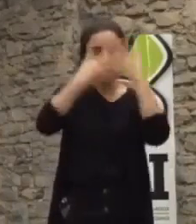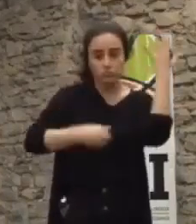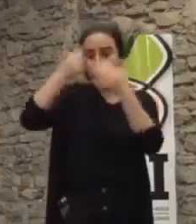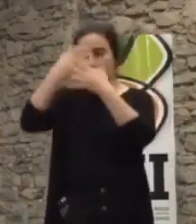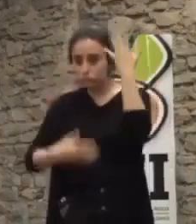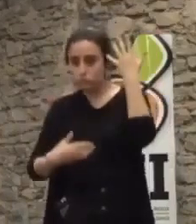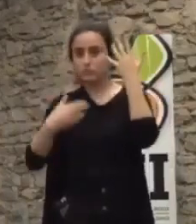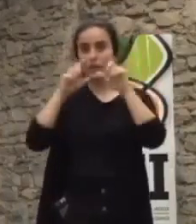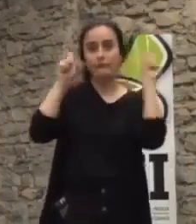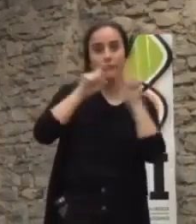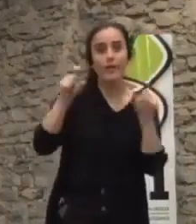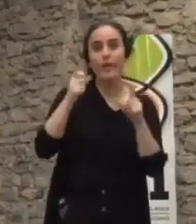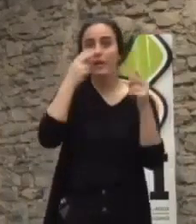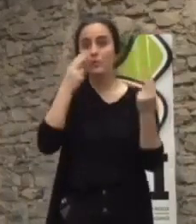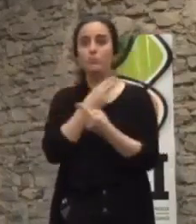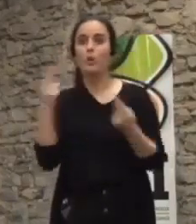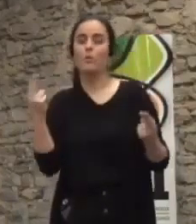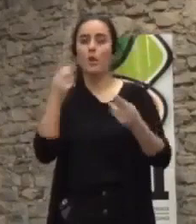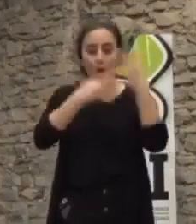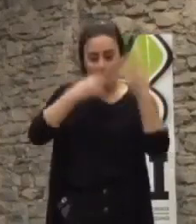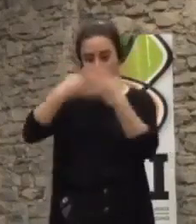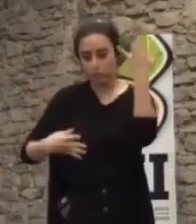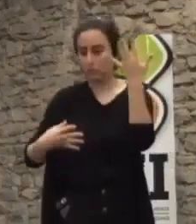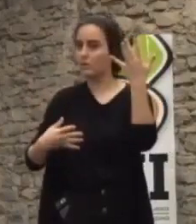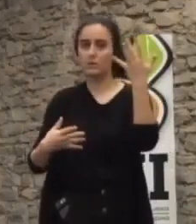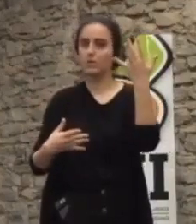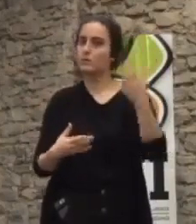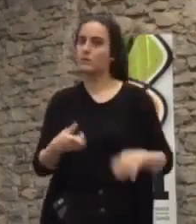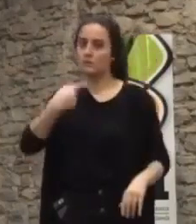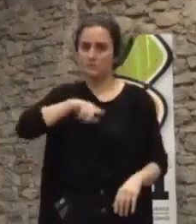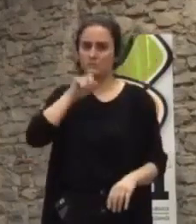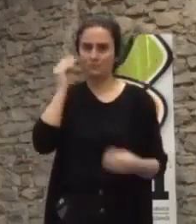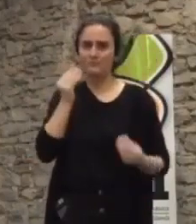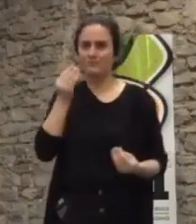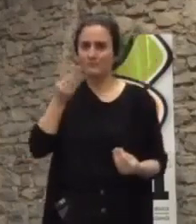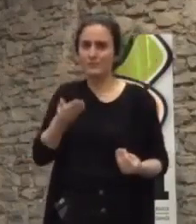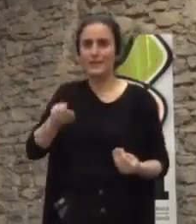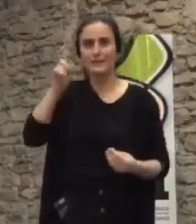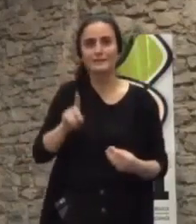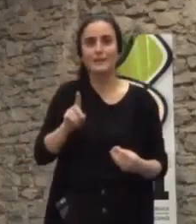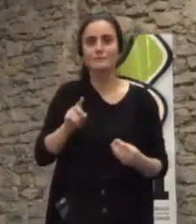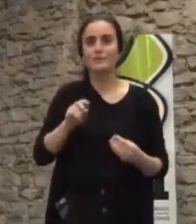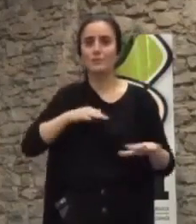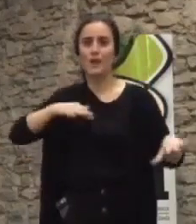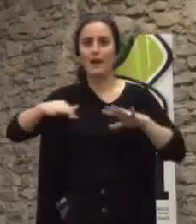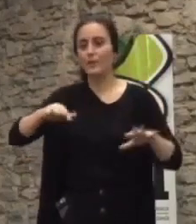públicas y entidades que os comentaba, ¿no? Nos parecía importante poder salir a otras acciones que fueran propias de